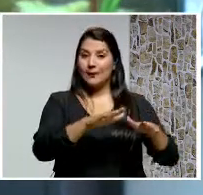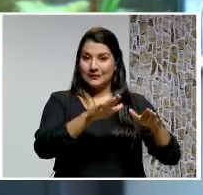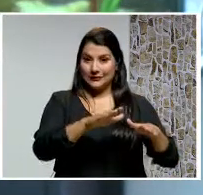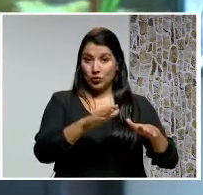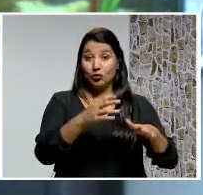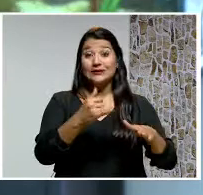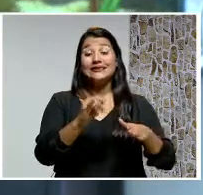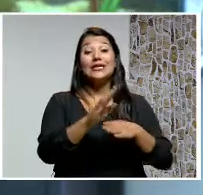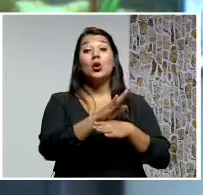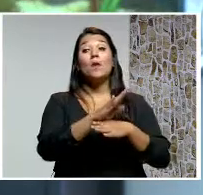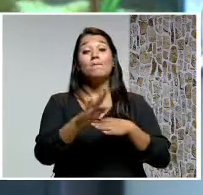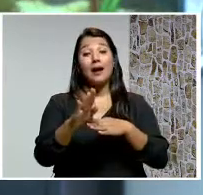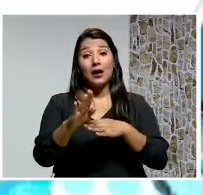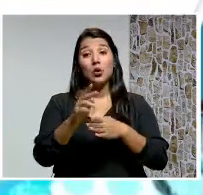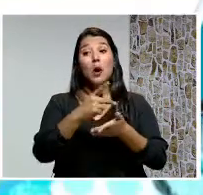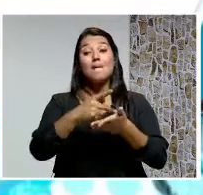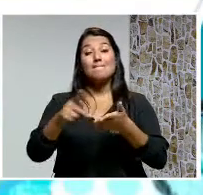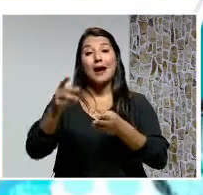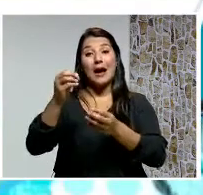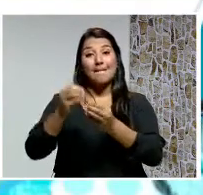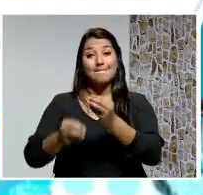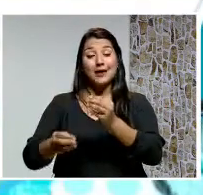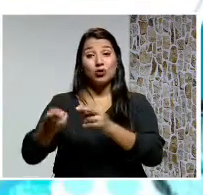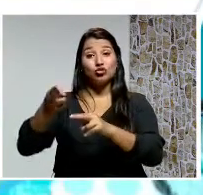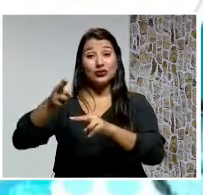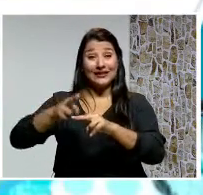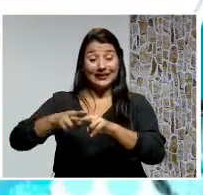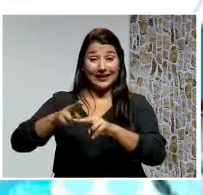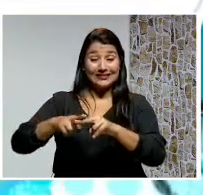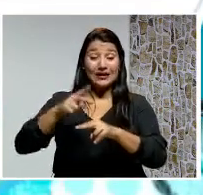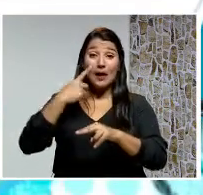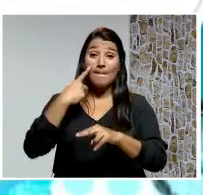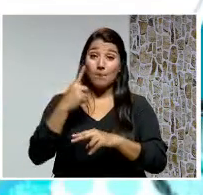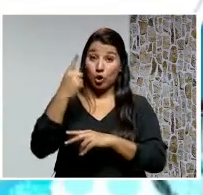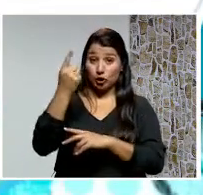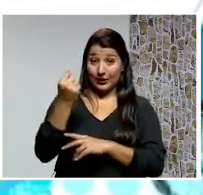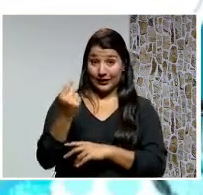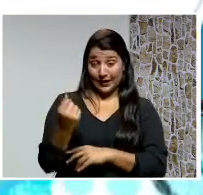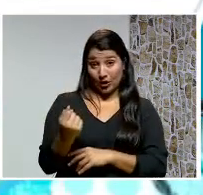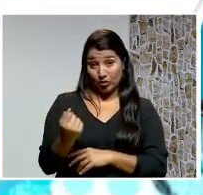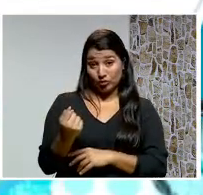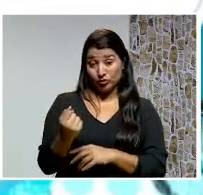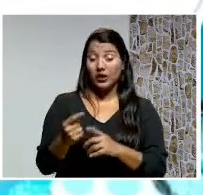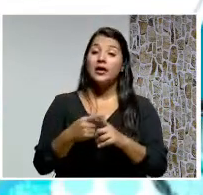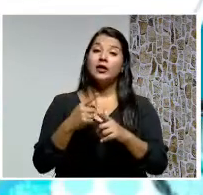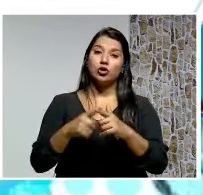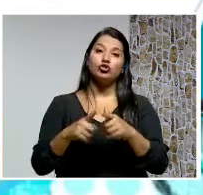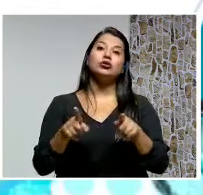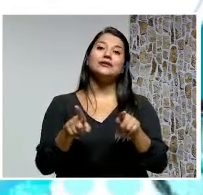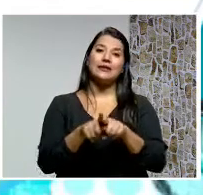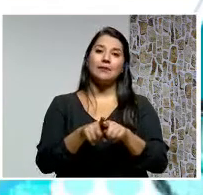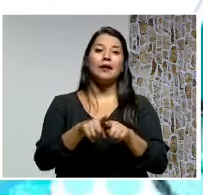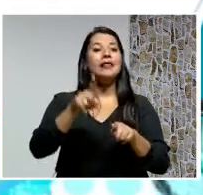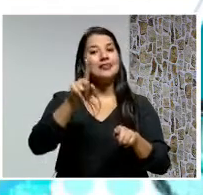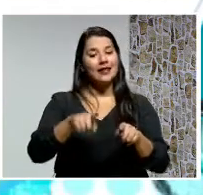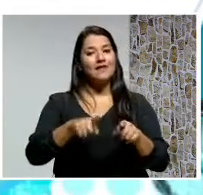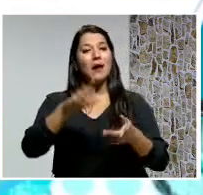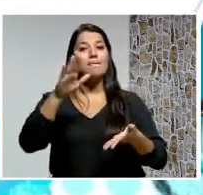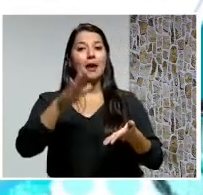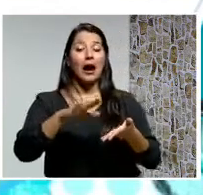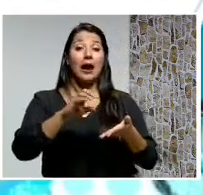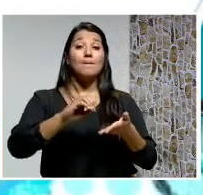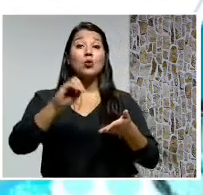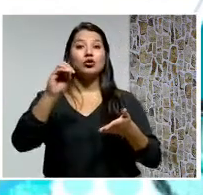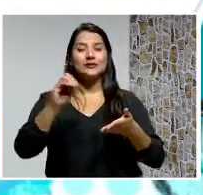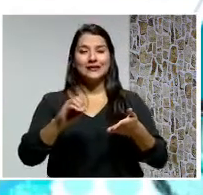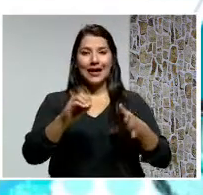intereses a las personas por los dineros que depositan en sus entidades financieras, pues también deberían bajar las tasas activas de manera que las personas,